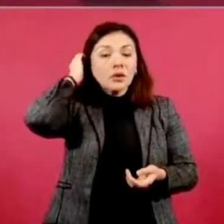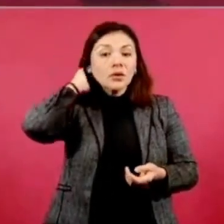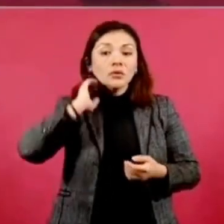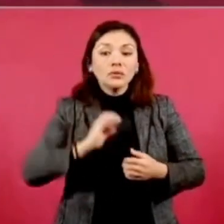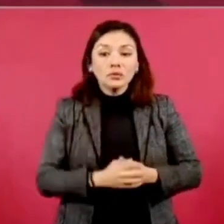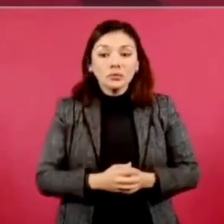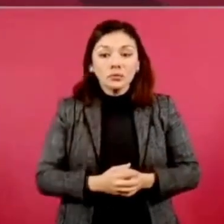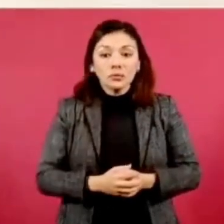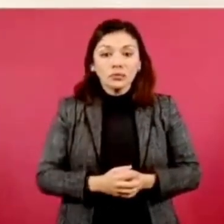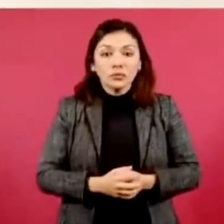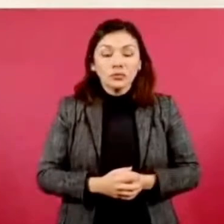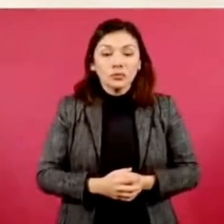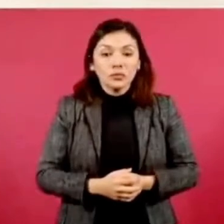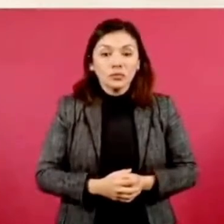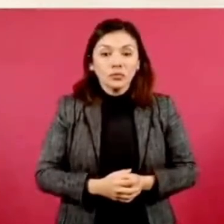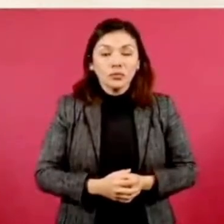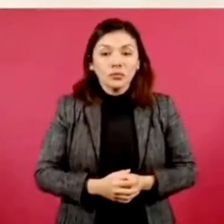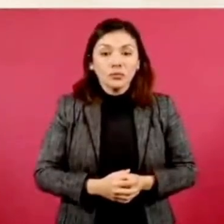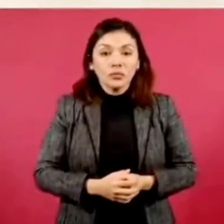se